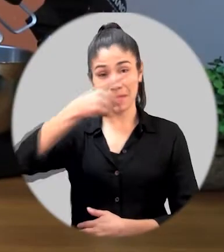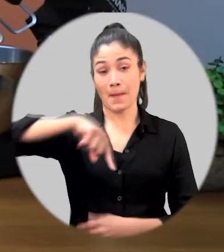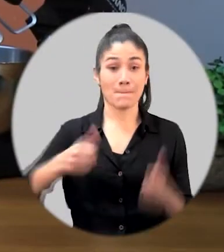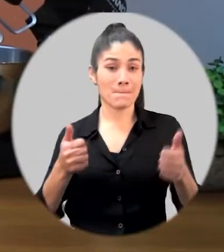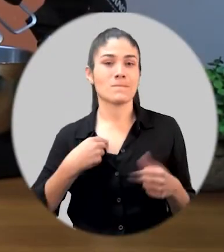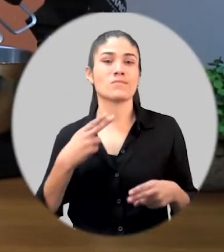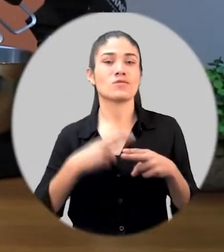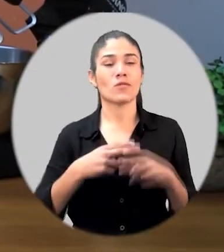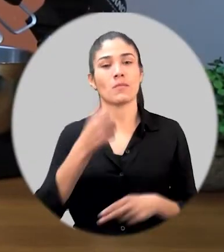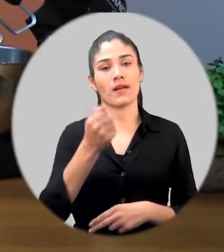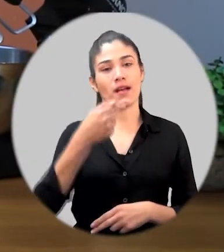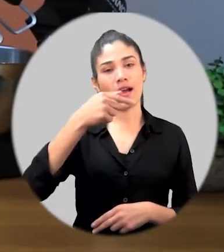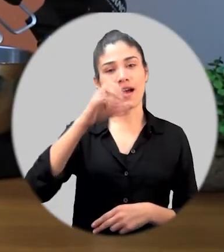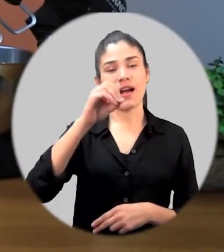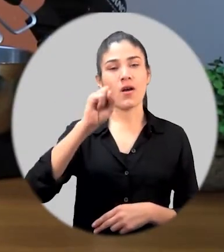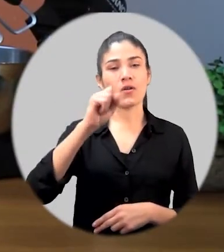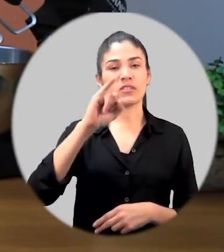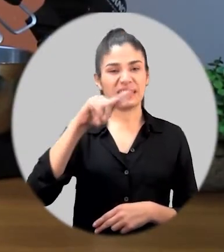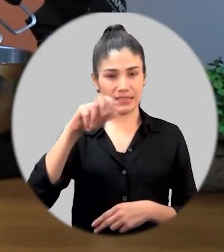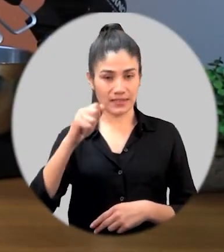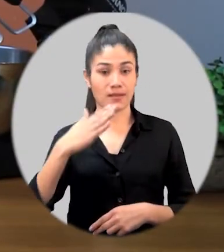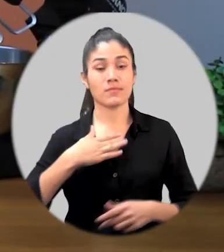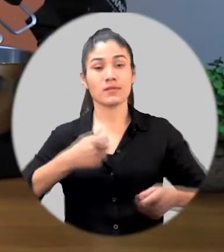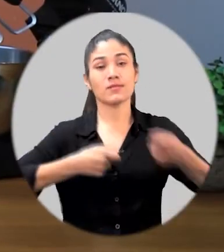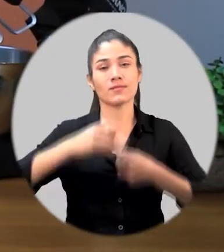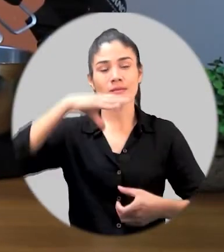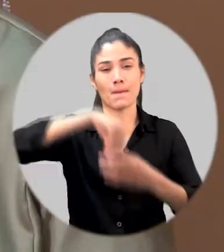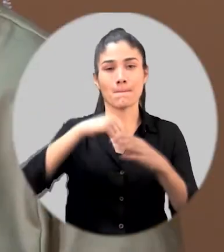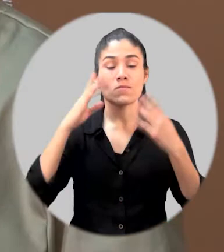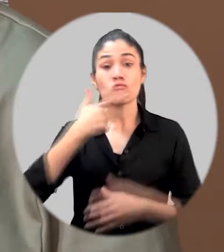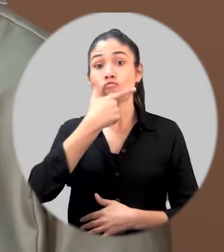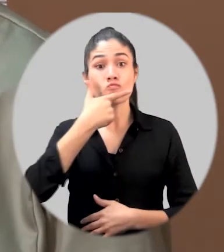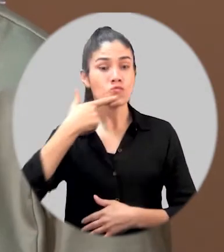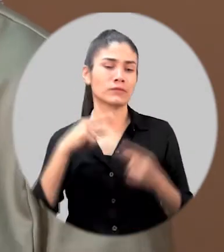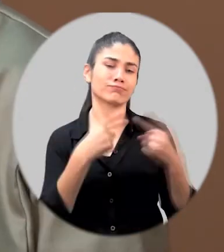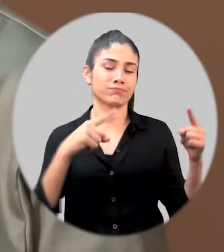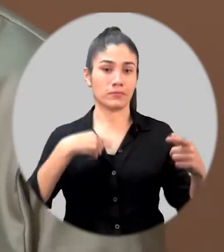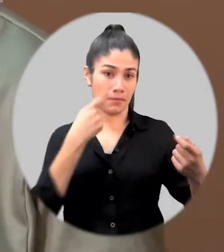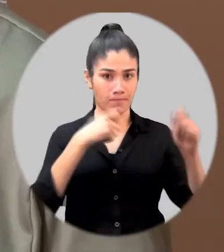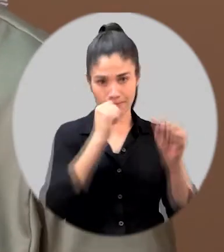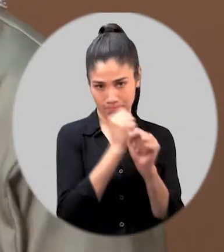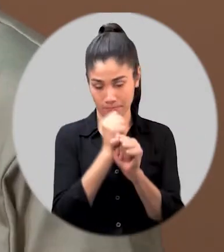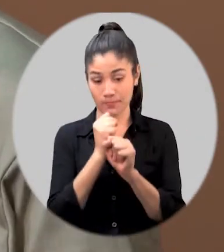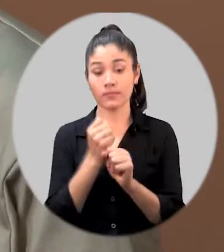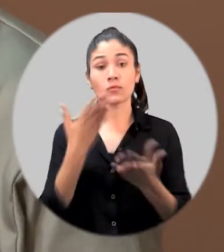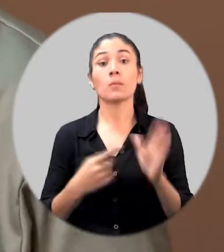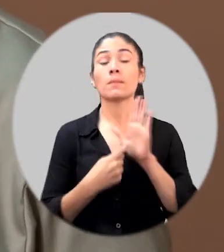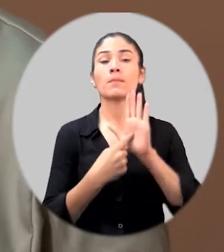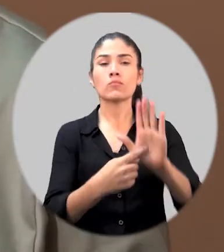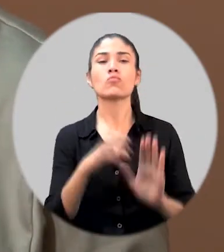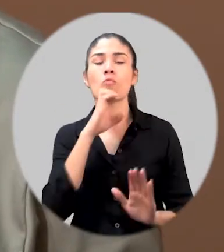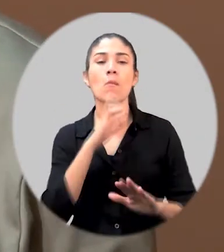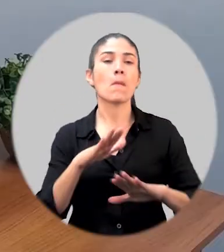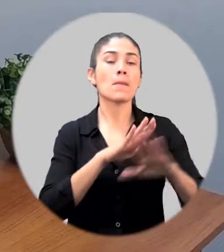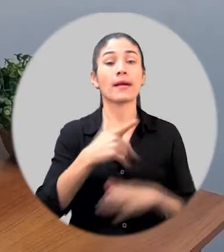todos, ¿cómo están? Mi nombre es Agostina Martínez y mi emprendimiento es Titania Bakery. Soy pastelera y hoy les voy a enseñar a preparar